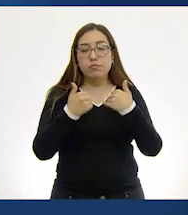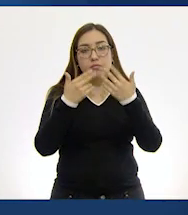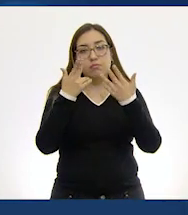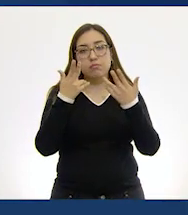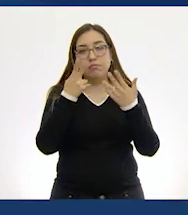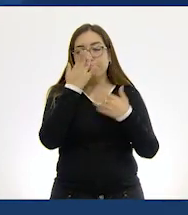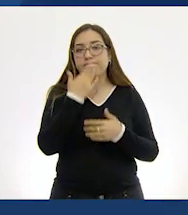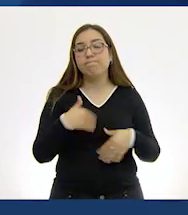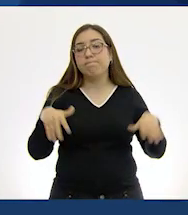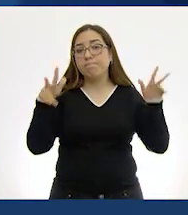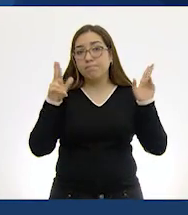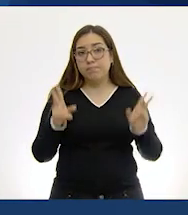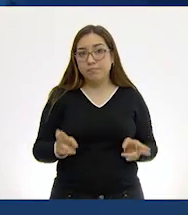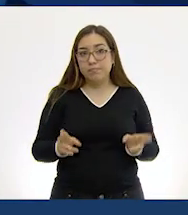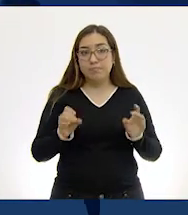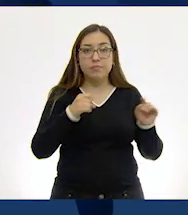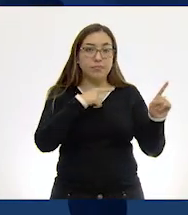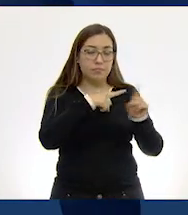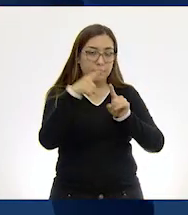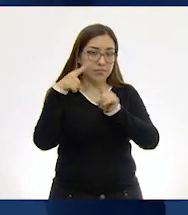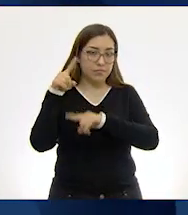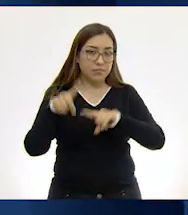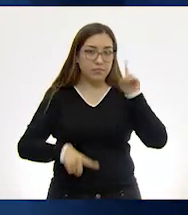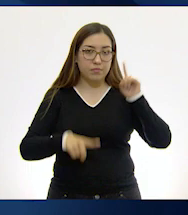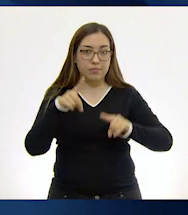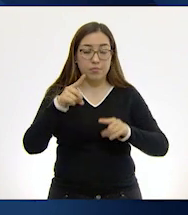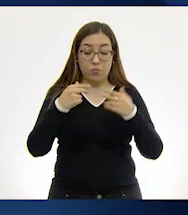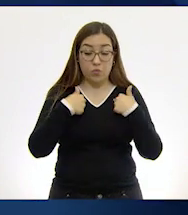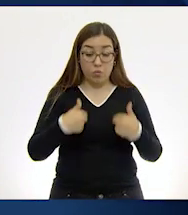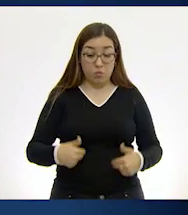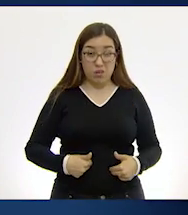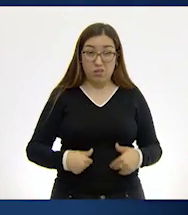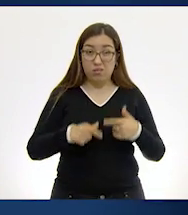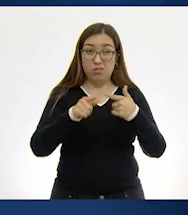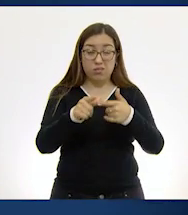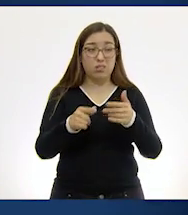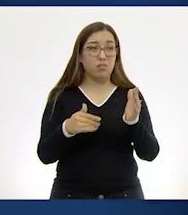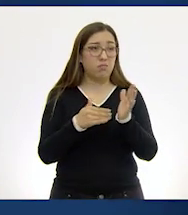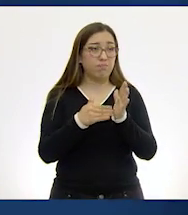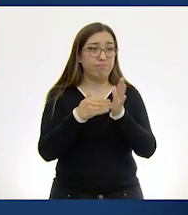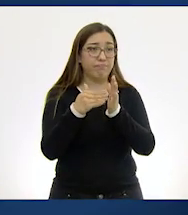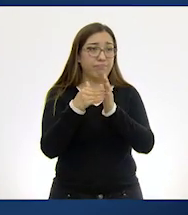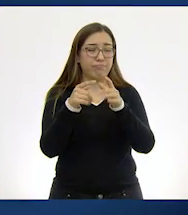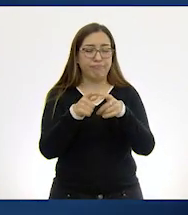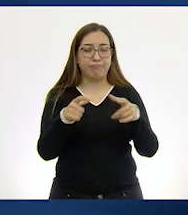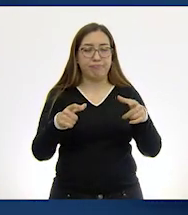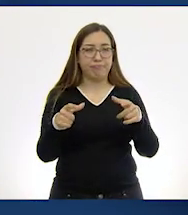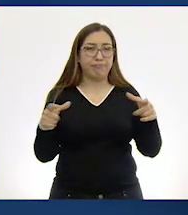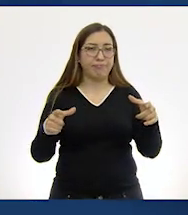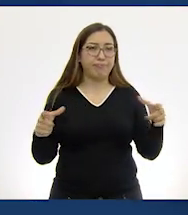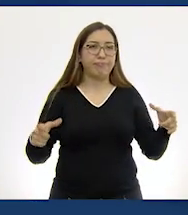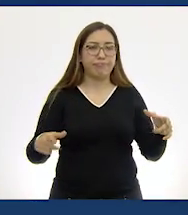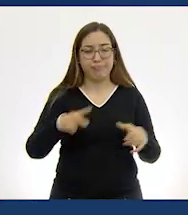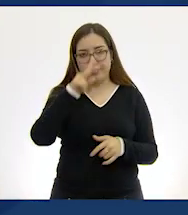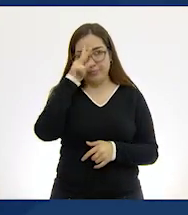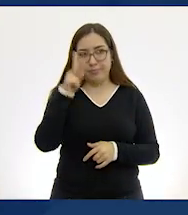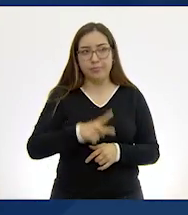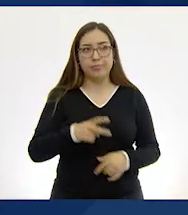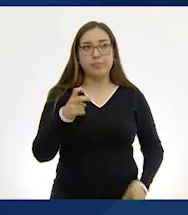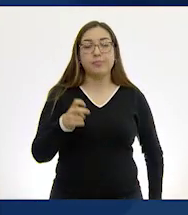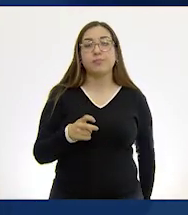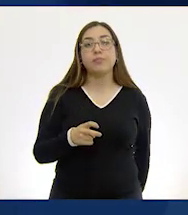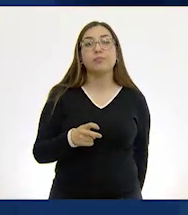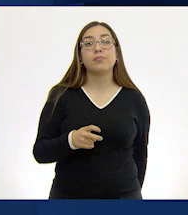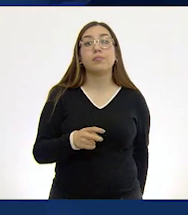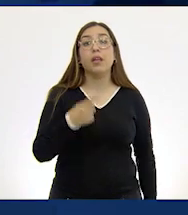Obviamente el crecimiento exponencial que va a tener el humano es totalmente desmedido. Y para alimentar